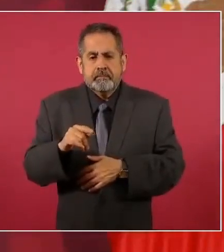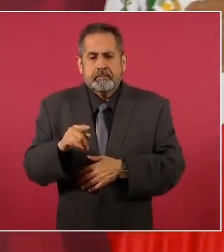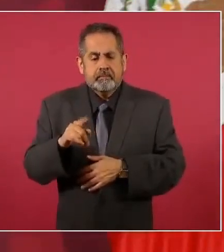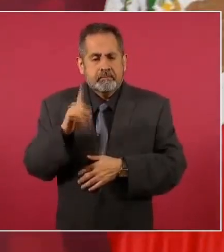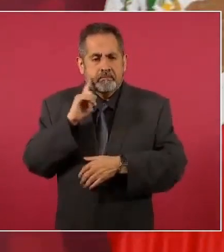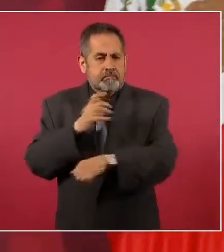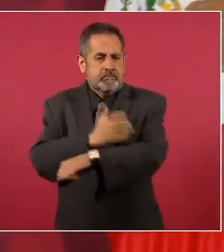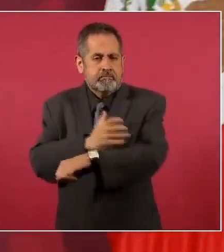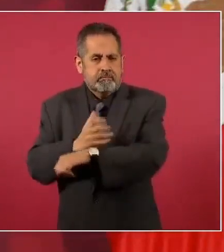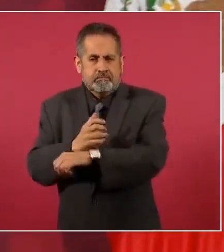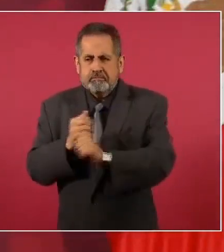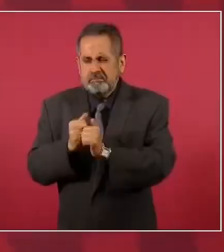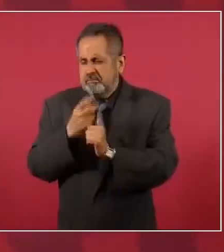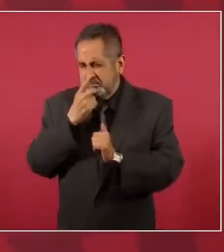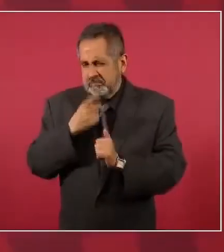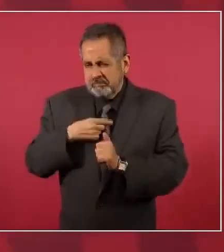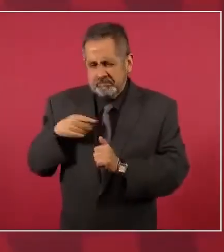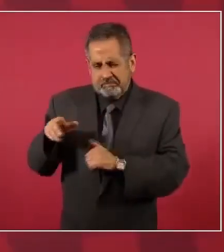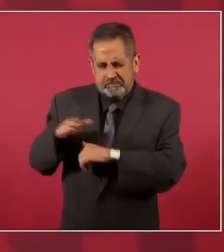compañera,